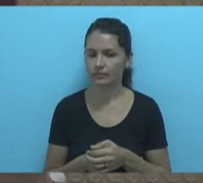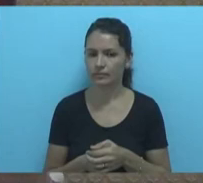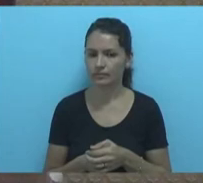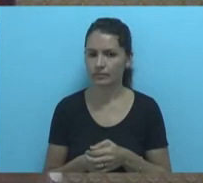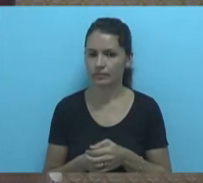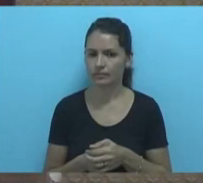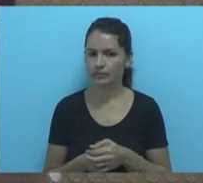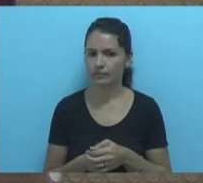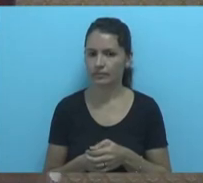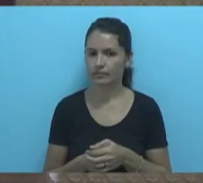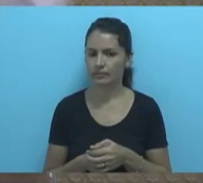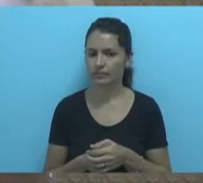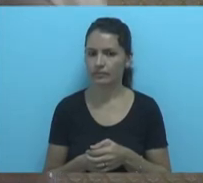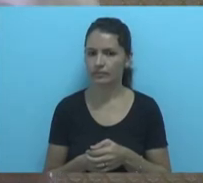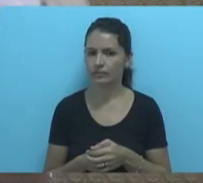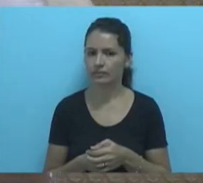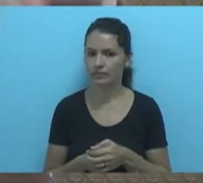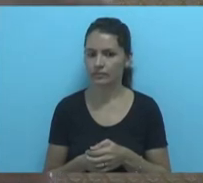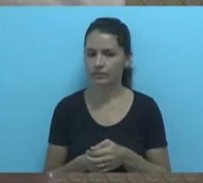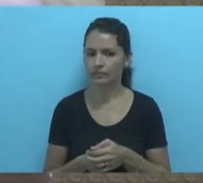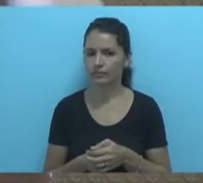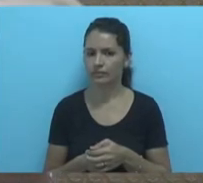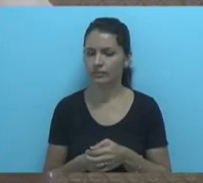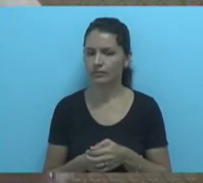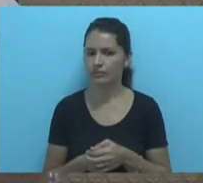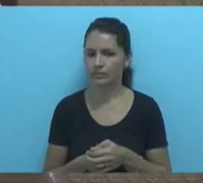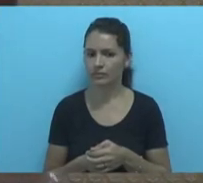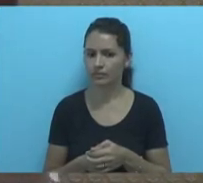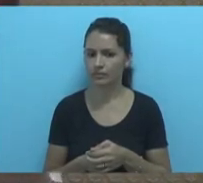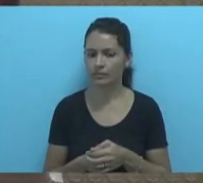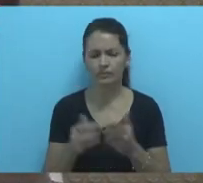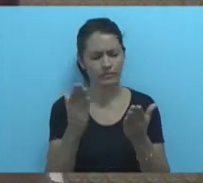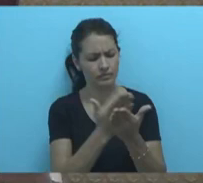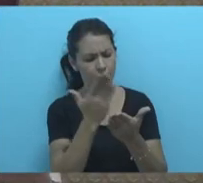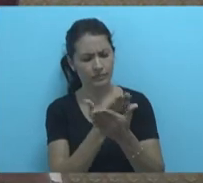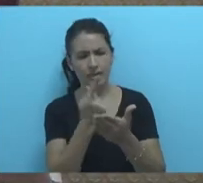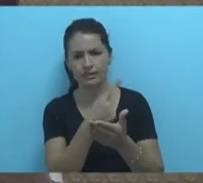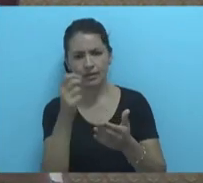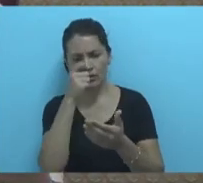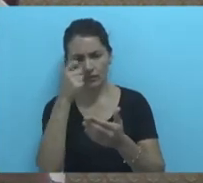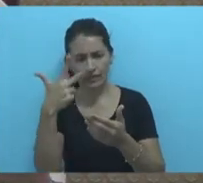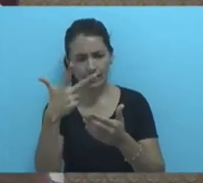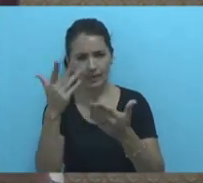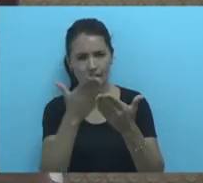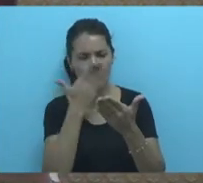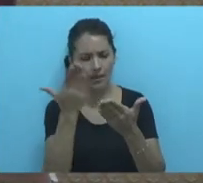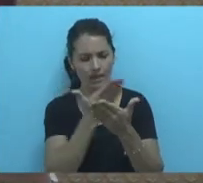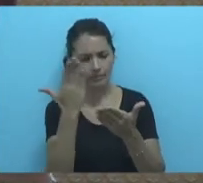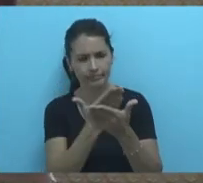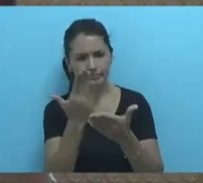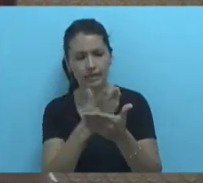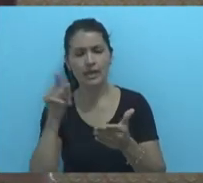Nación. Lo más curioso de la resolución de 123 páginas de la Corte Suprema de la provincia de Santa Fe es que